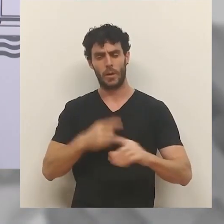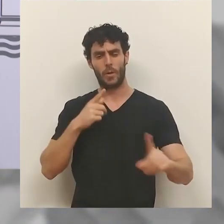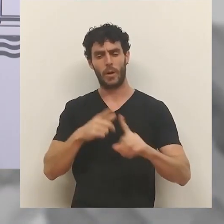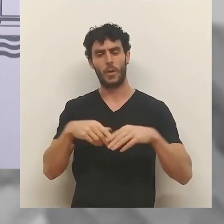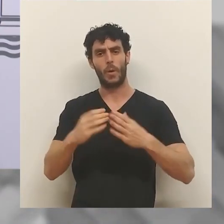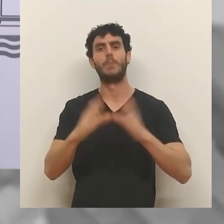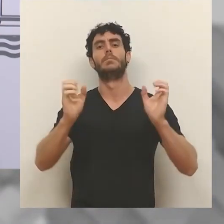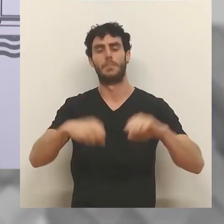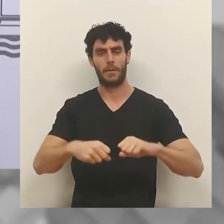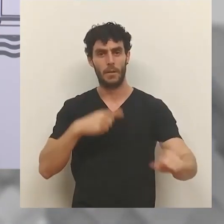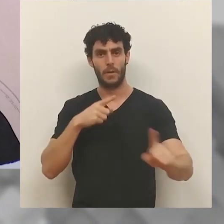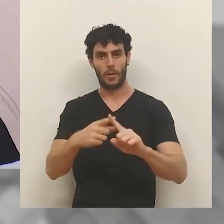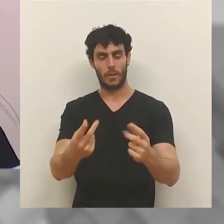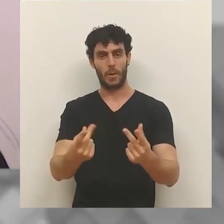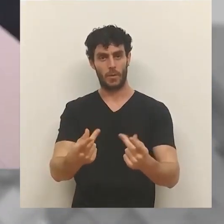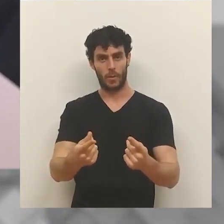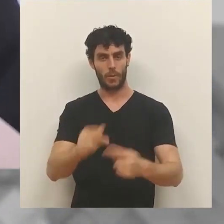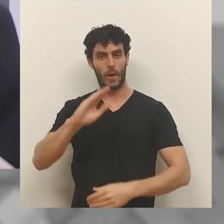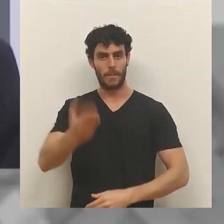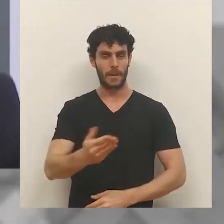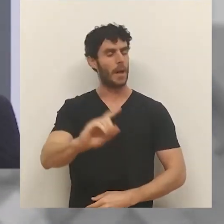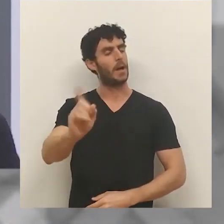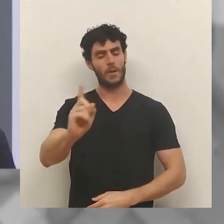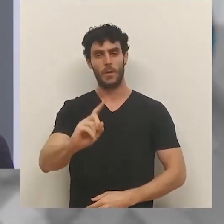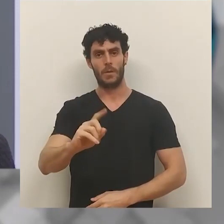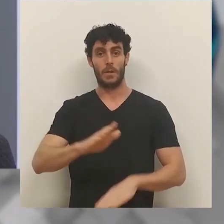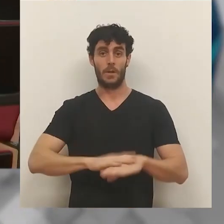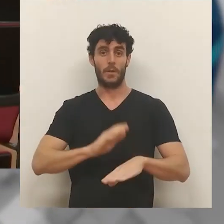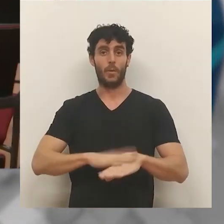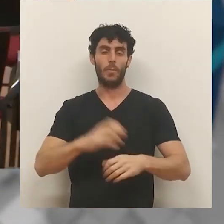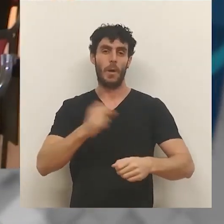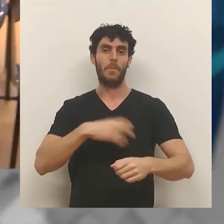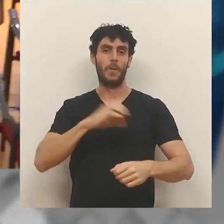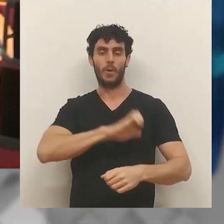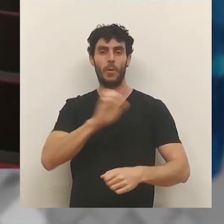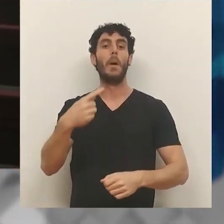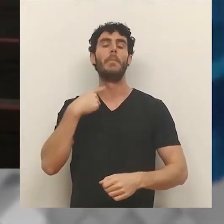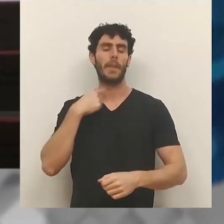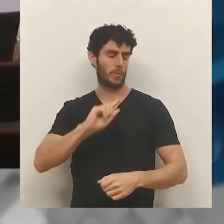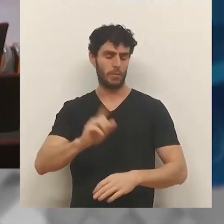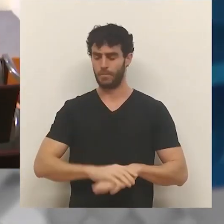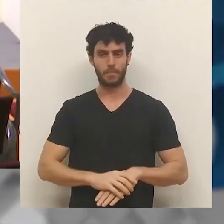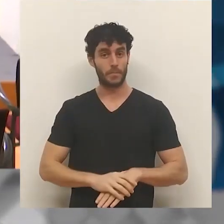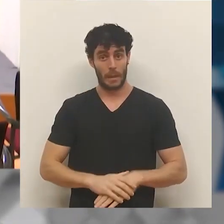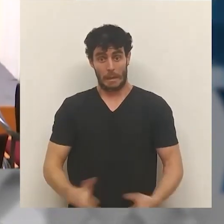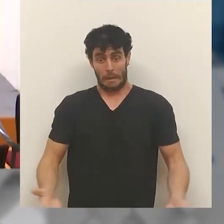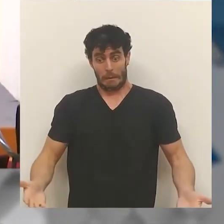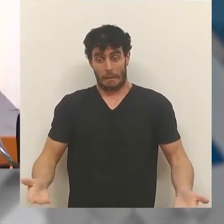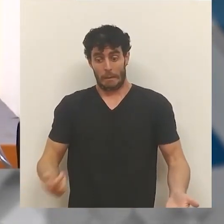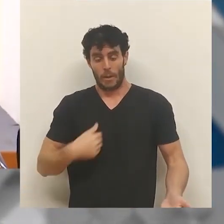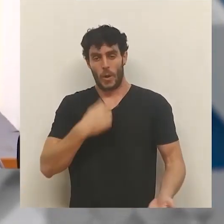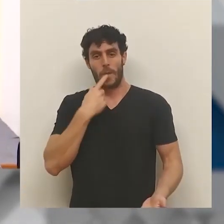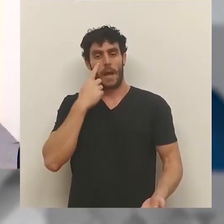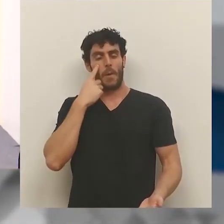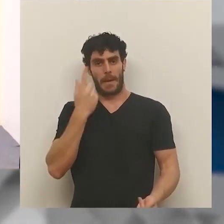según la delegada, se llevó a cabo con espíritu constructivo para que Logroño no se vea perjudicada con la pérdida de fondos europeos.